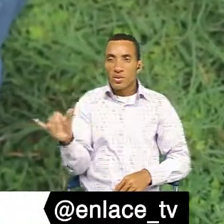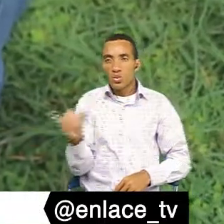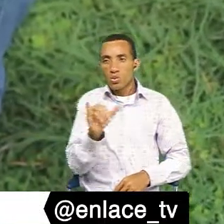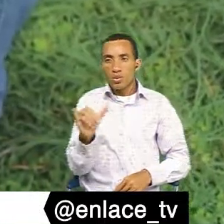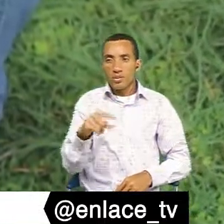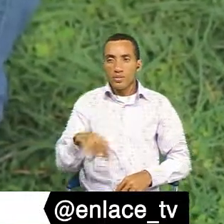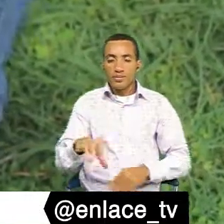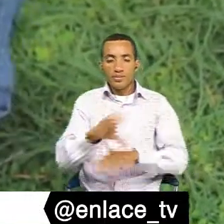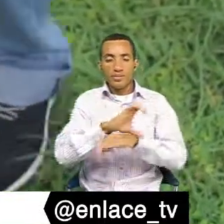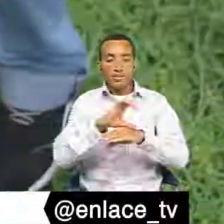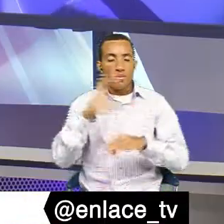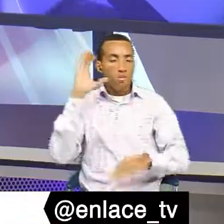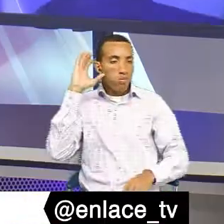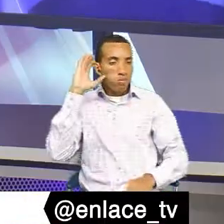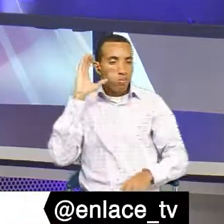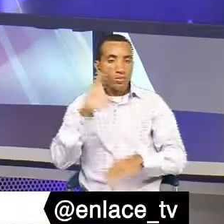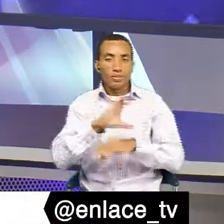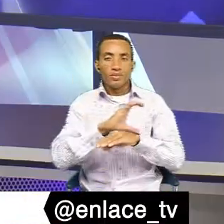ciudad.